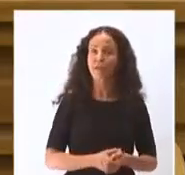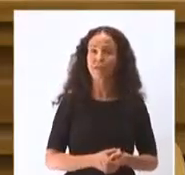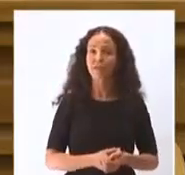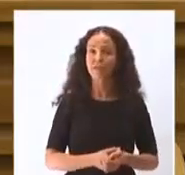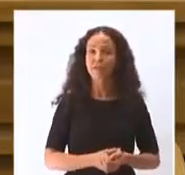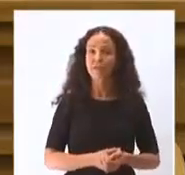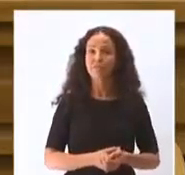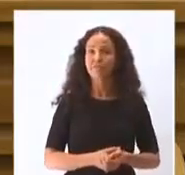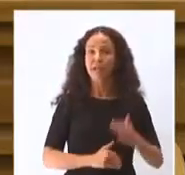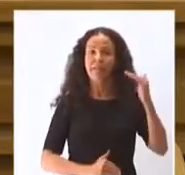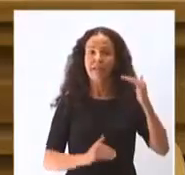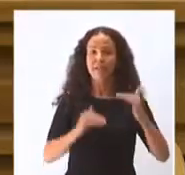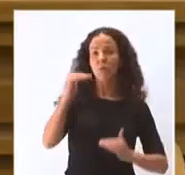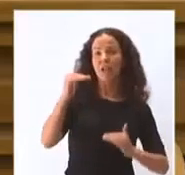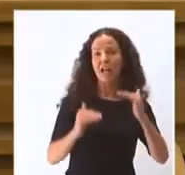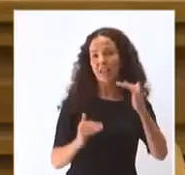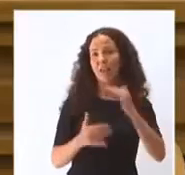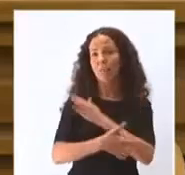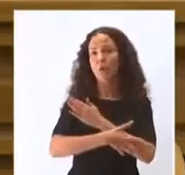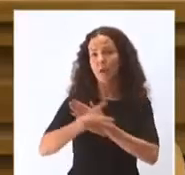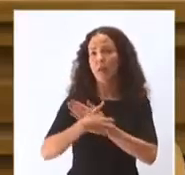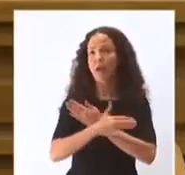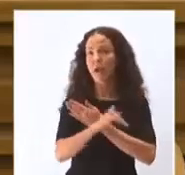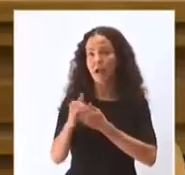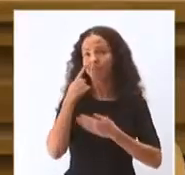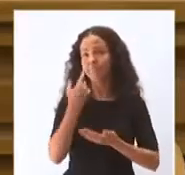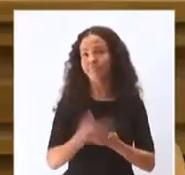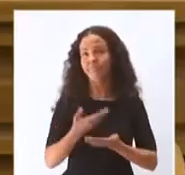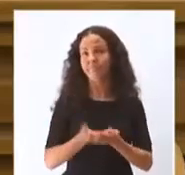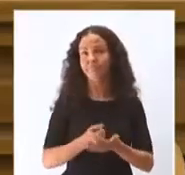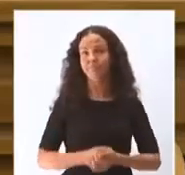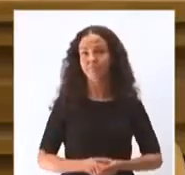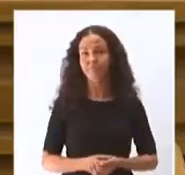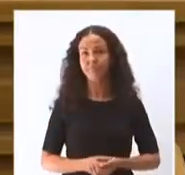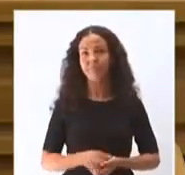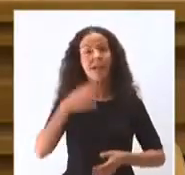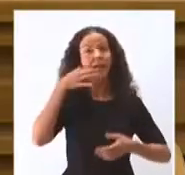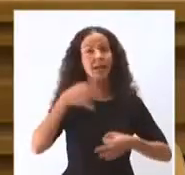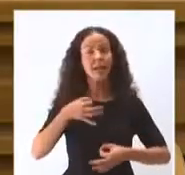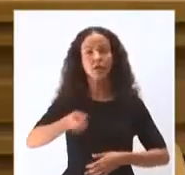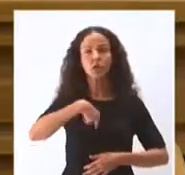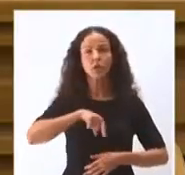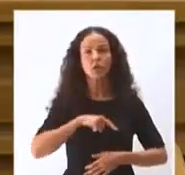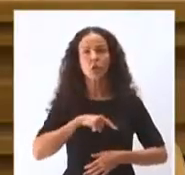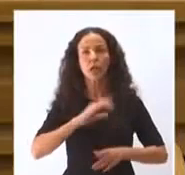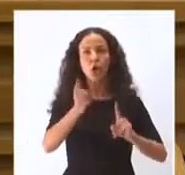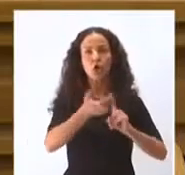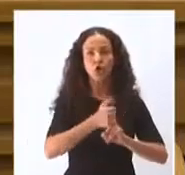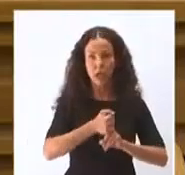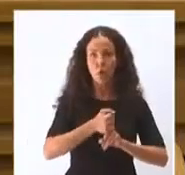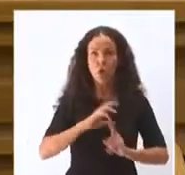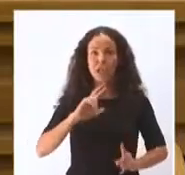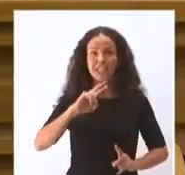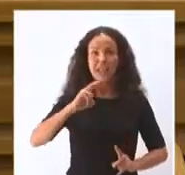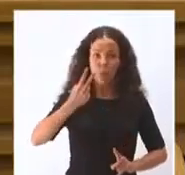con la desigualdad y la pobreza en realidad nosotros encontramos la región a la segunda tasa de pobreza más